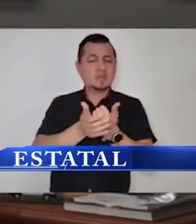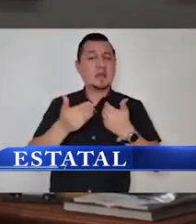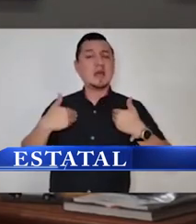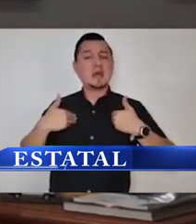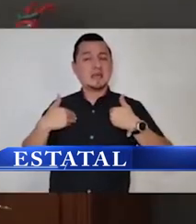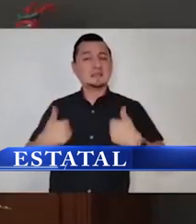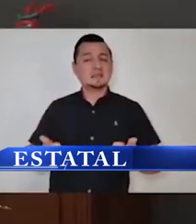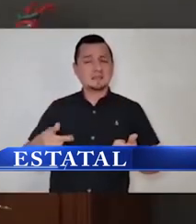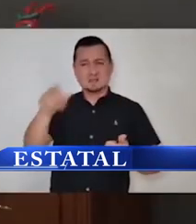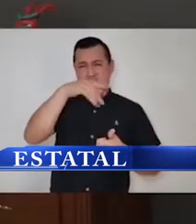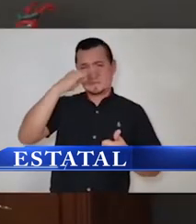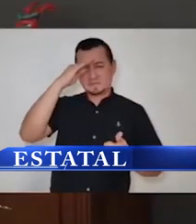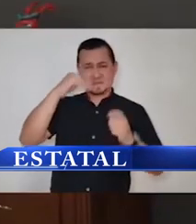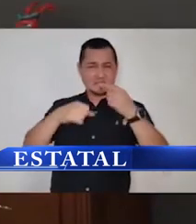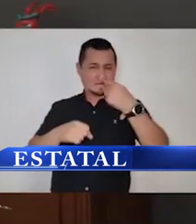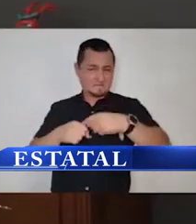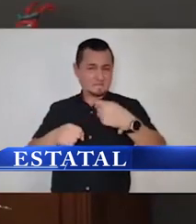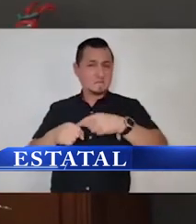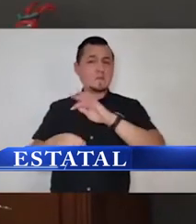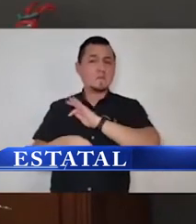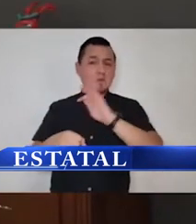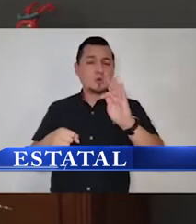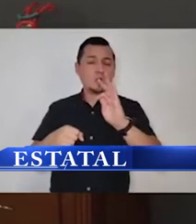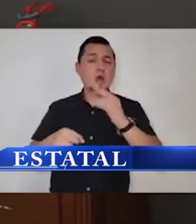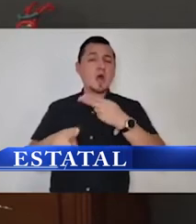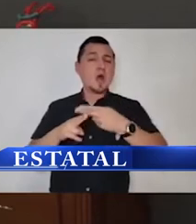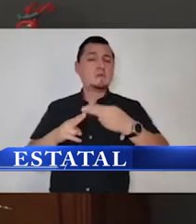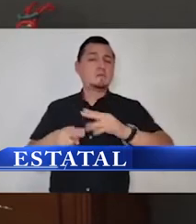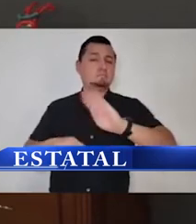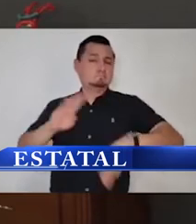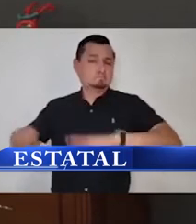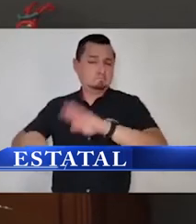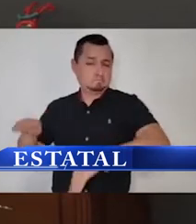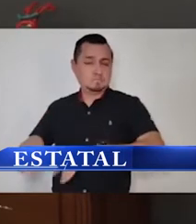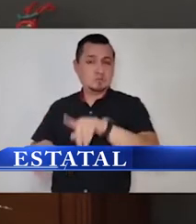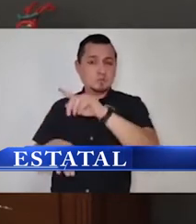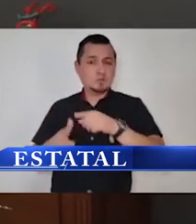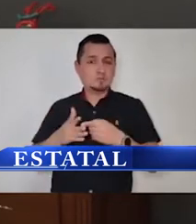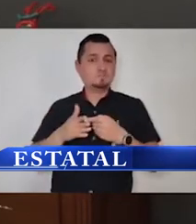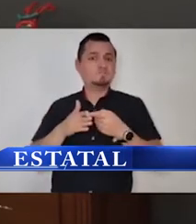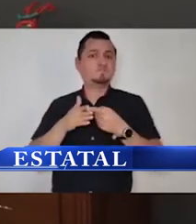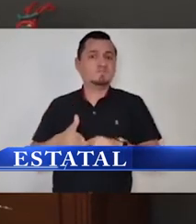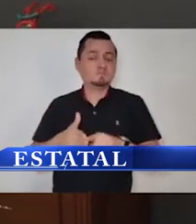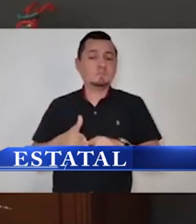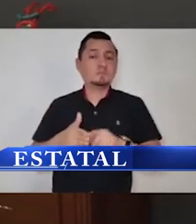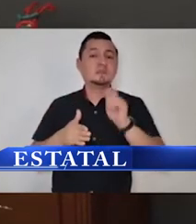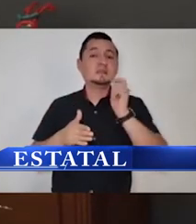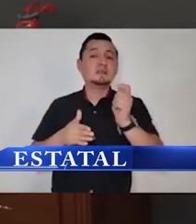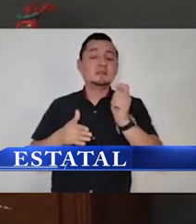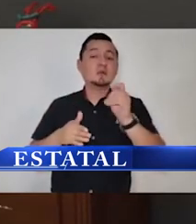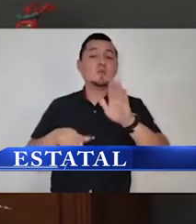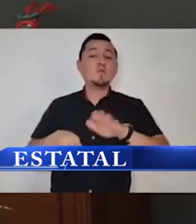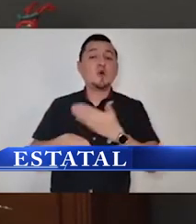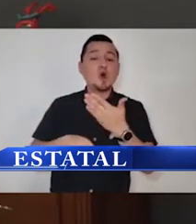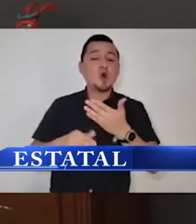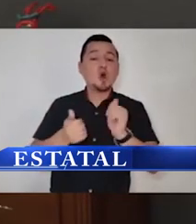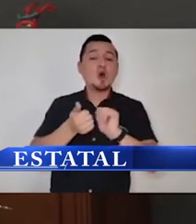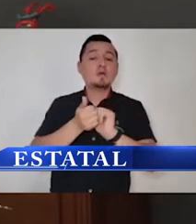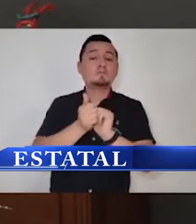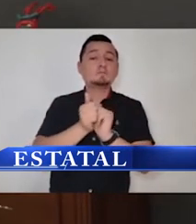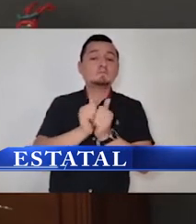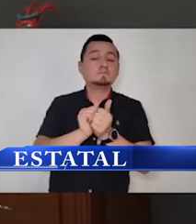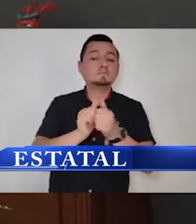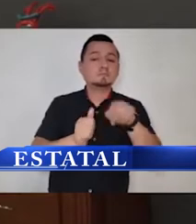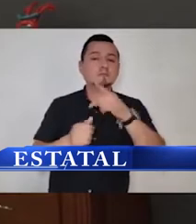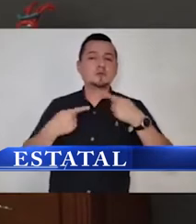contagios. Entendemos que otras enfermedades también causan muertes y estamos iniciando la etapa